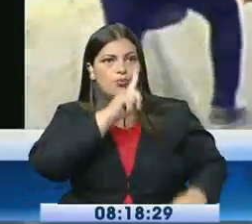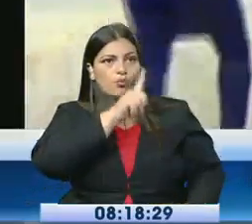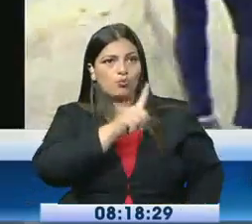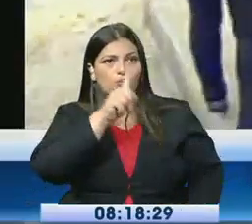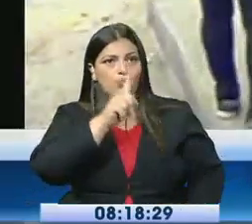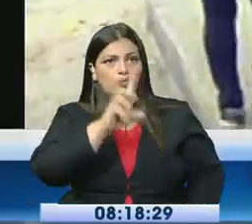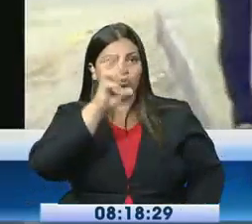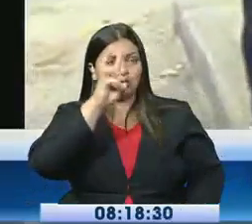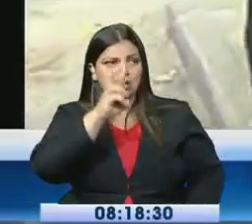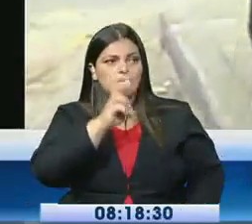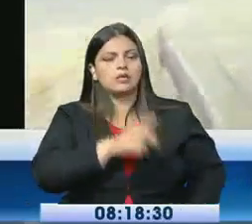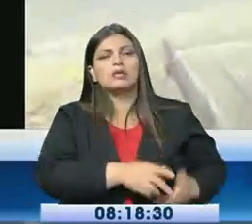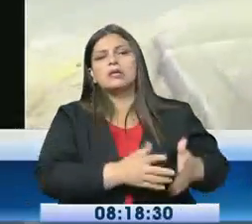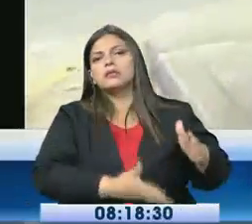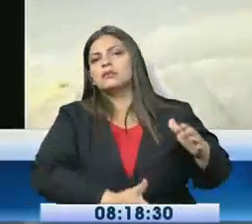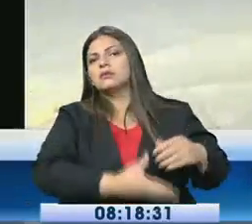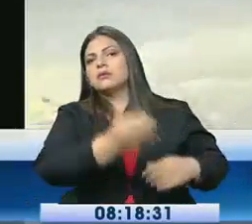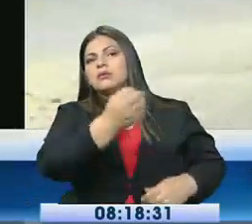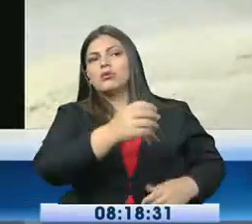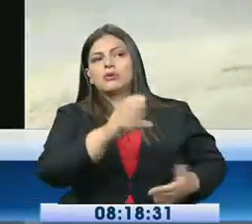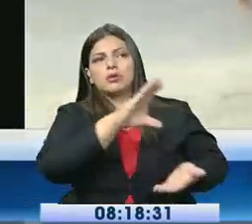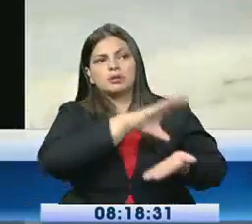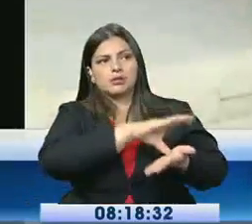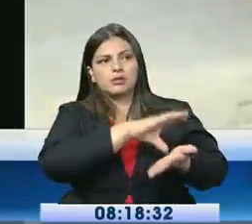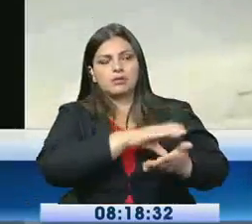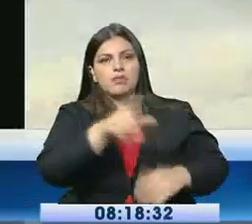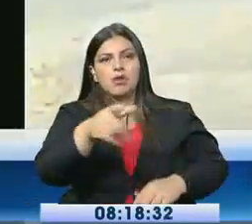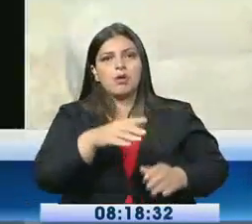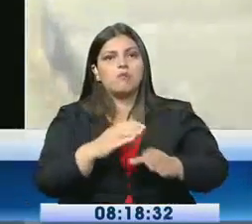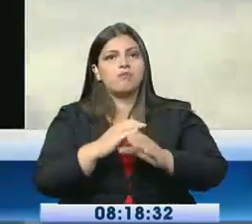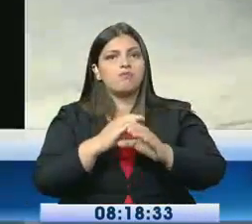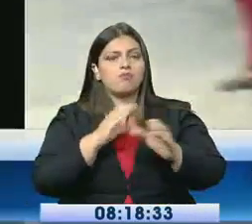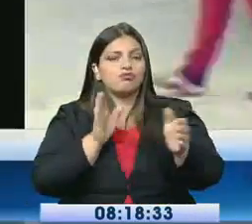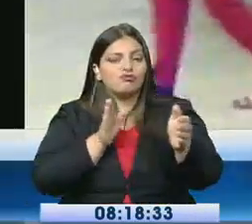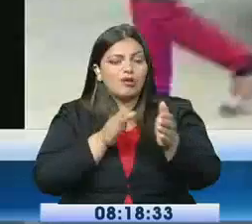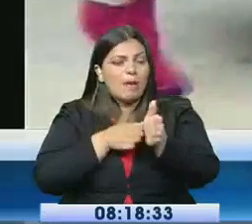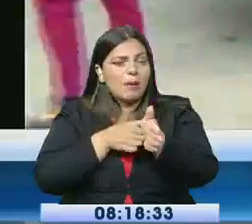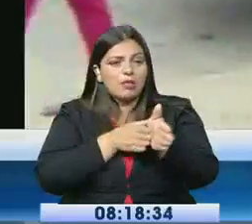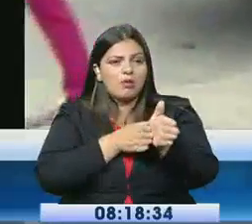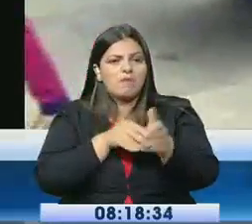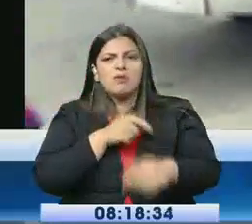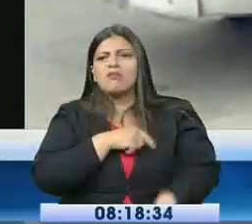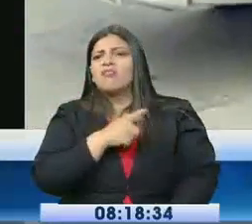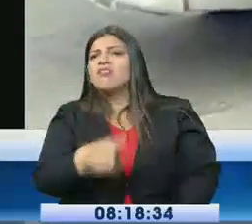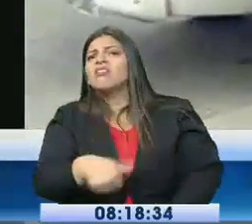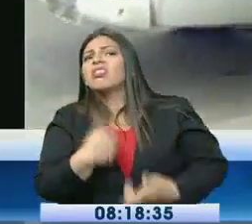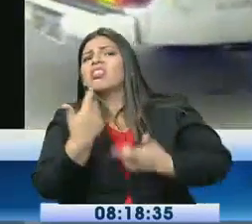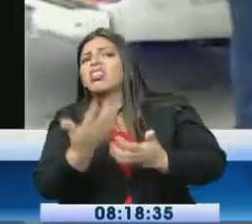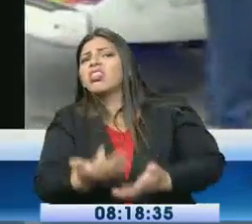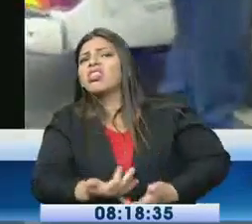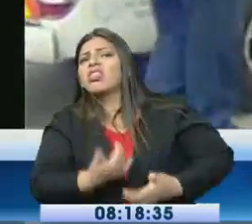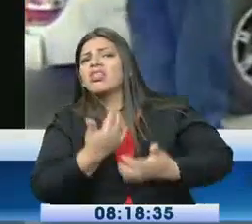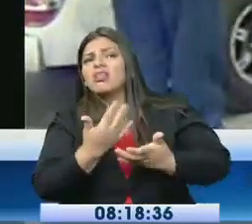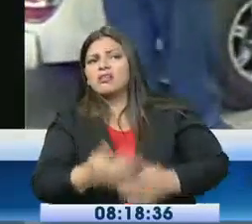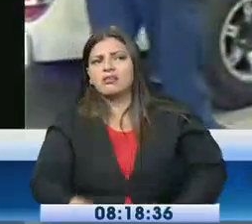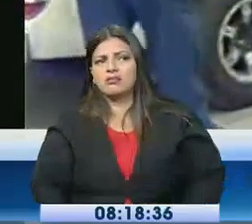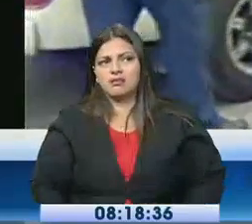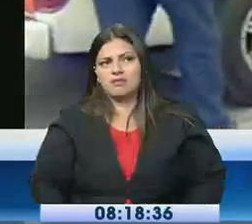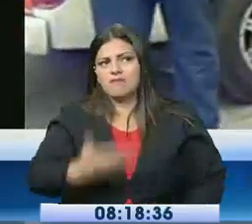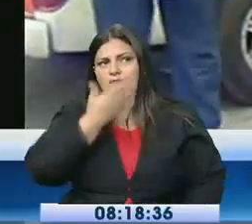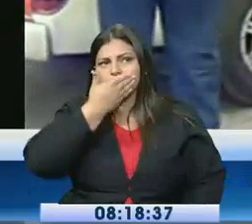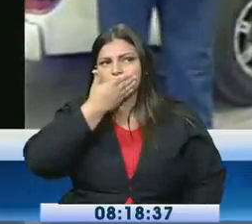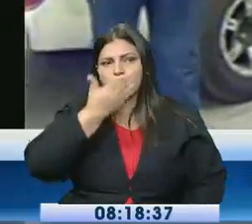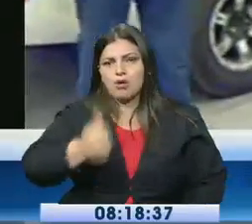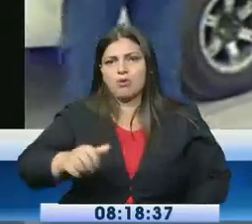pasa es el alimentador, pero el alimentador no pasa muy seguido. Se movilizan más rápido entonces en tricimotos, ¿así es? Sí, correcto. Y el